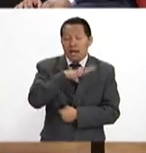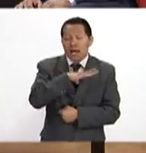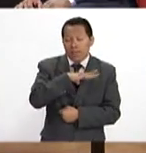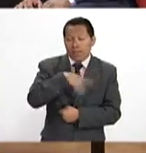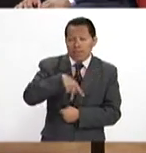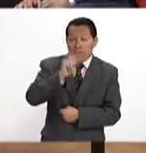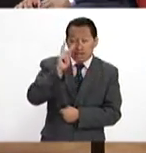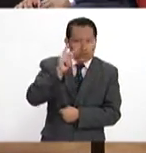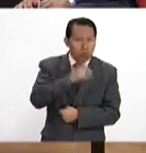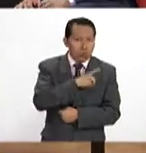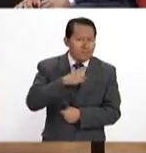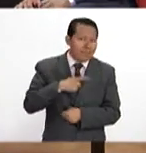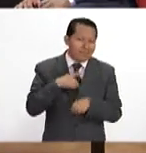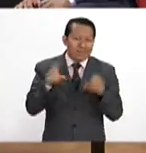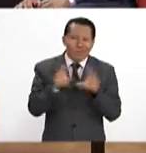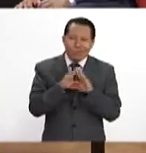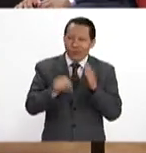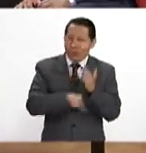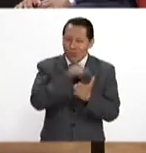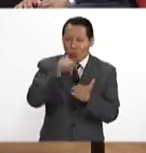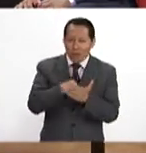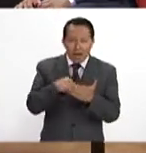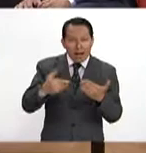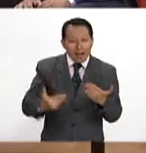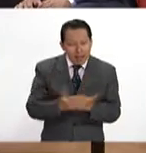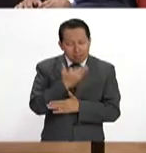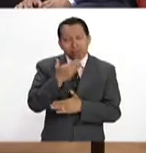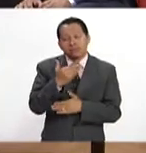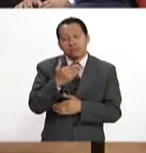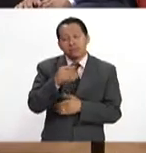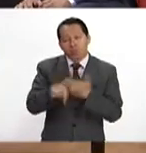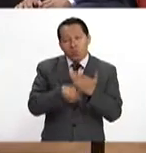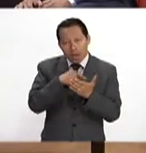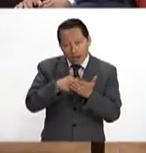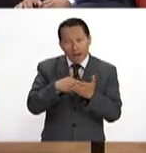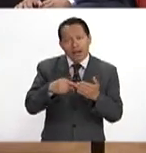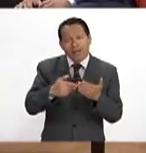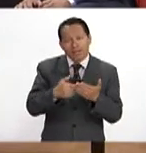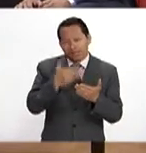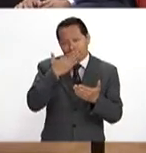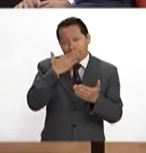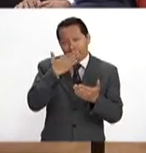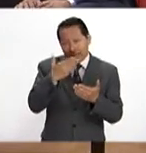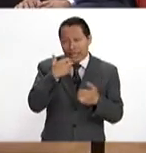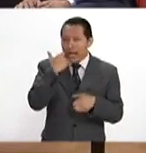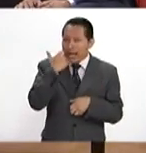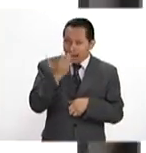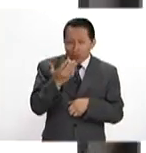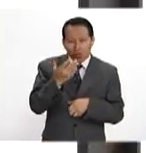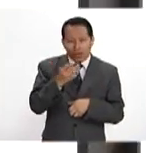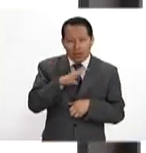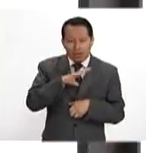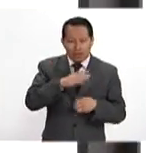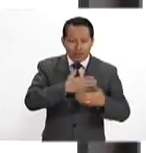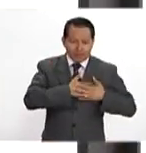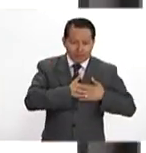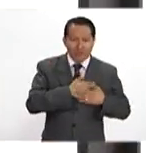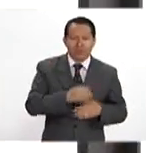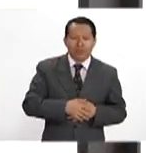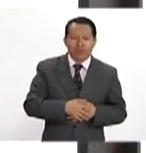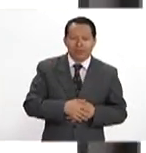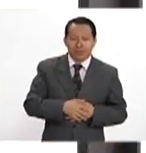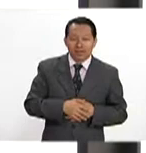finalmente este es el lugar donde nacimos, donde vivimos y al que queremos. Pues tú estás contestando con la misma pregunta que me